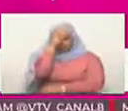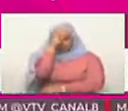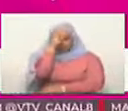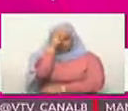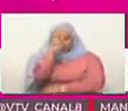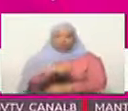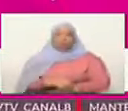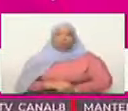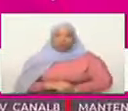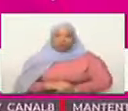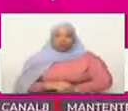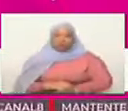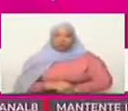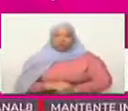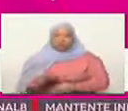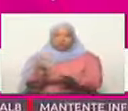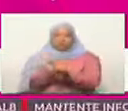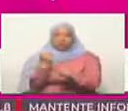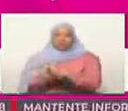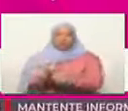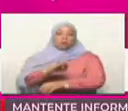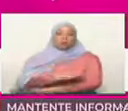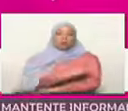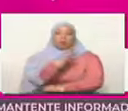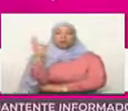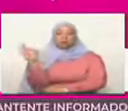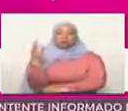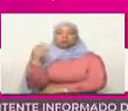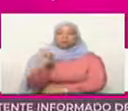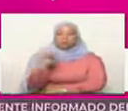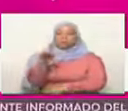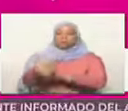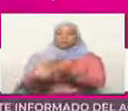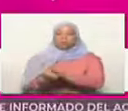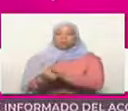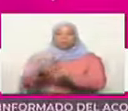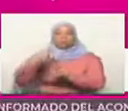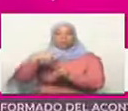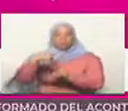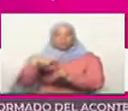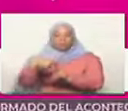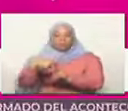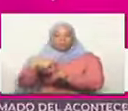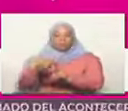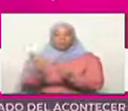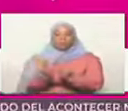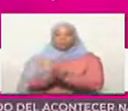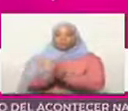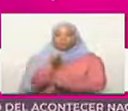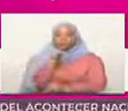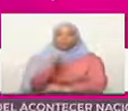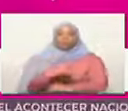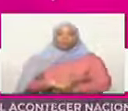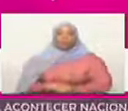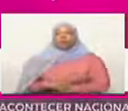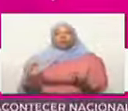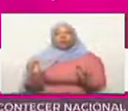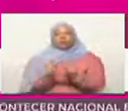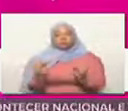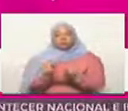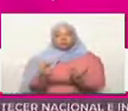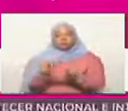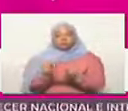De Barquisimeto a Carora. De Carora a San Cristóbal, San Antonio, Mérida,